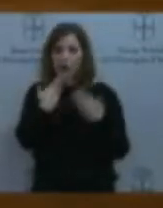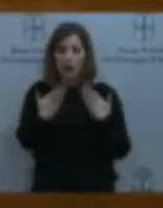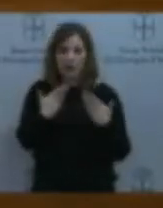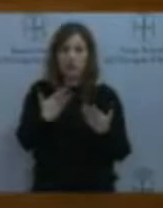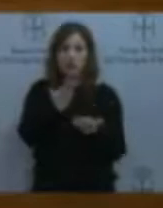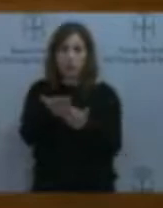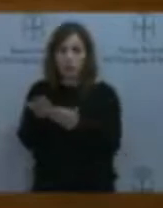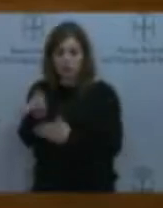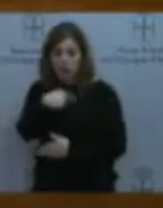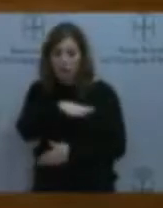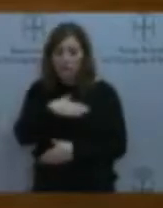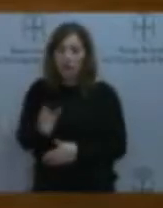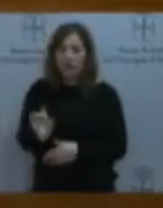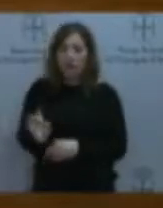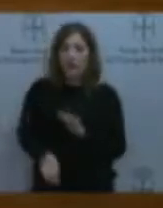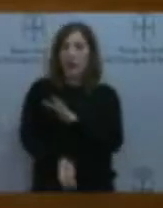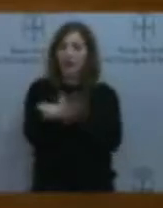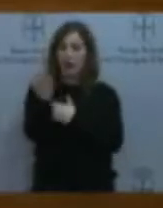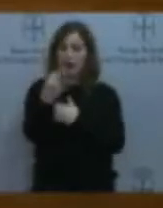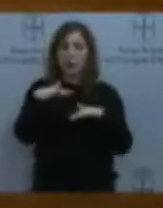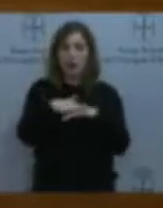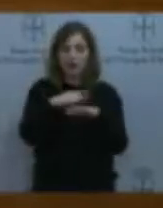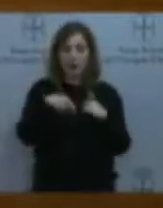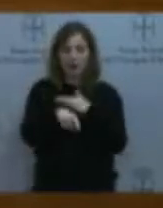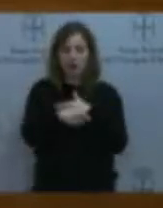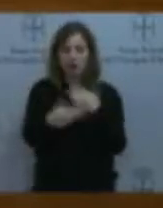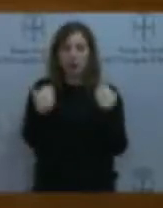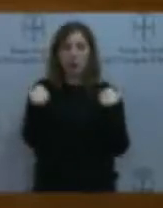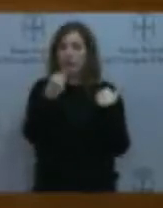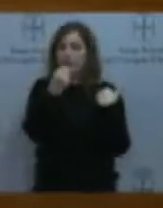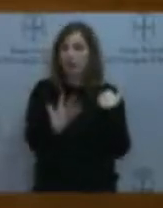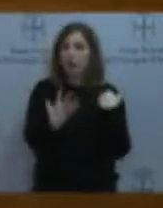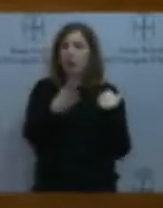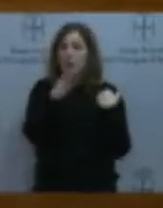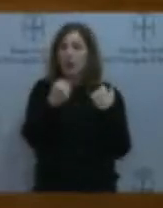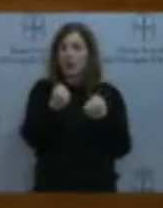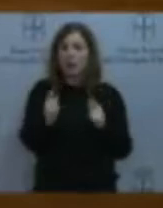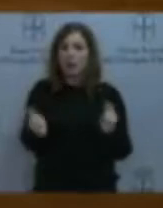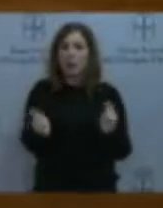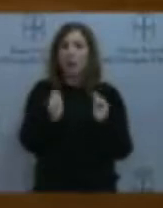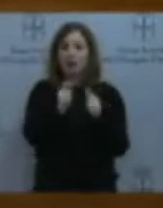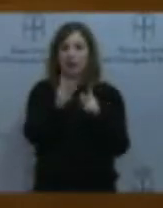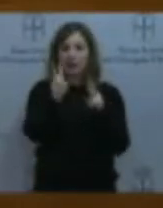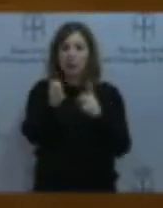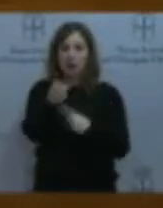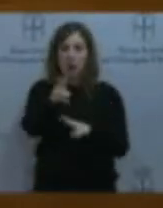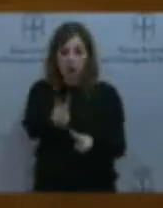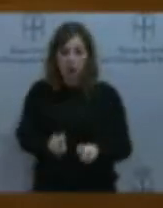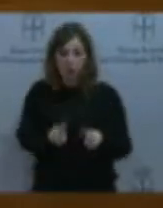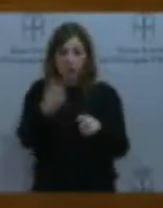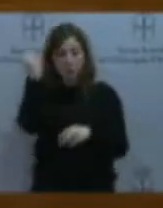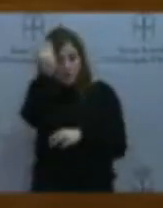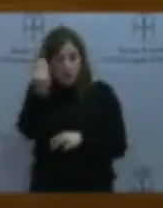de crear un área de gestión responsable y fortalecer la centralización de compras. Creemos que entre ambos podemos